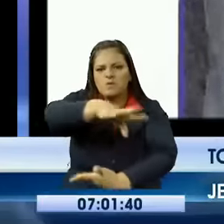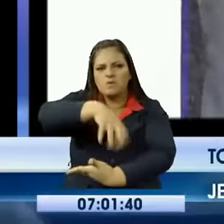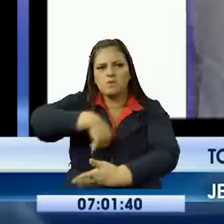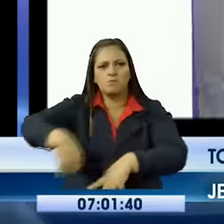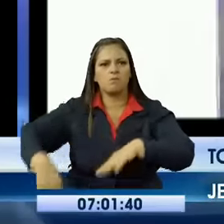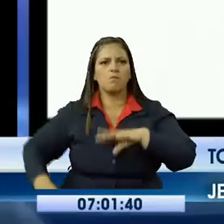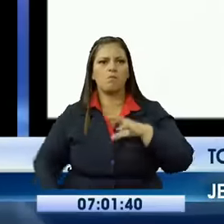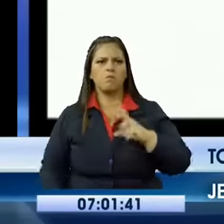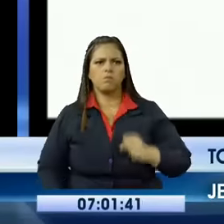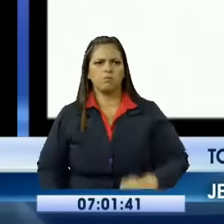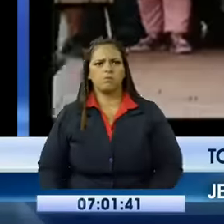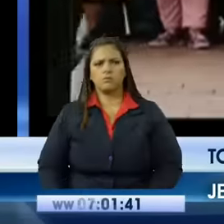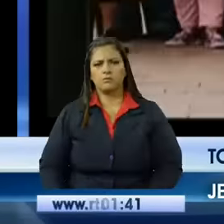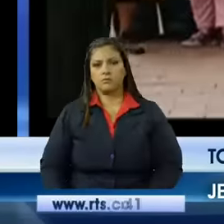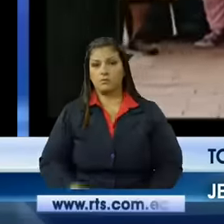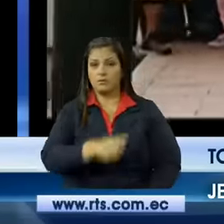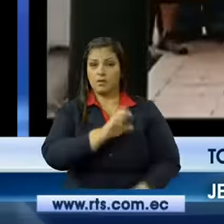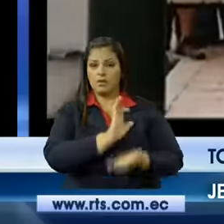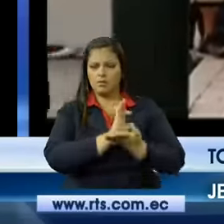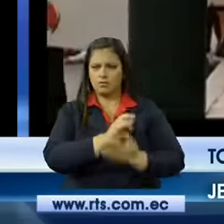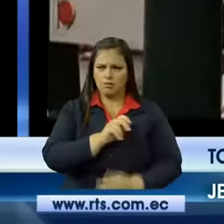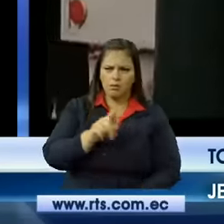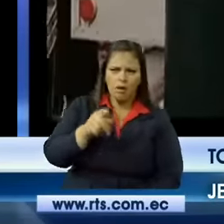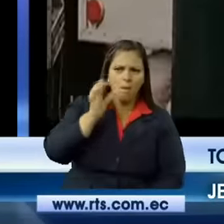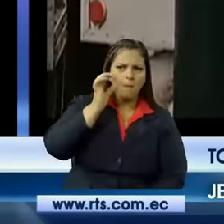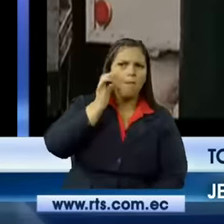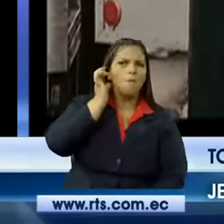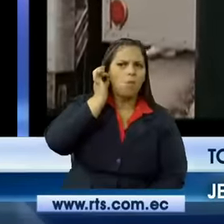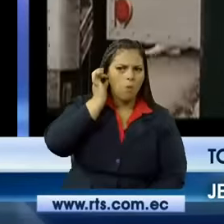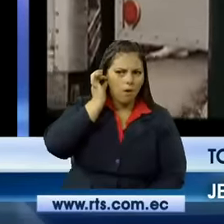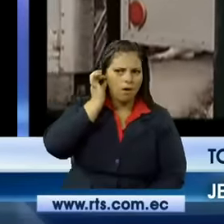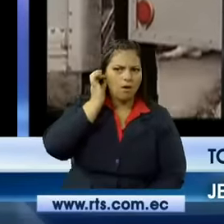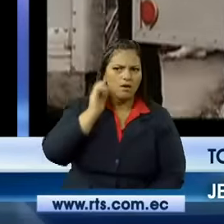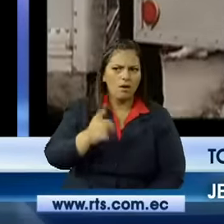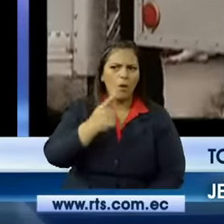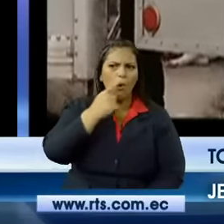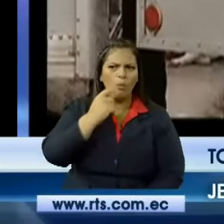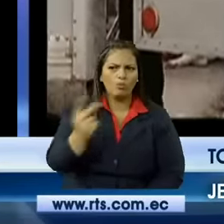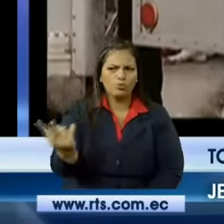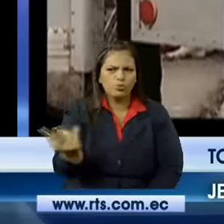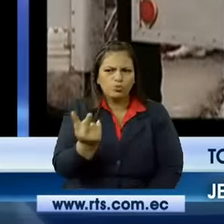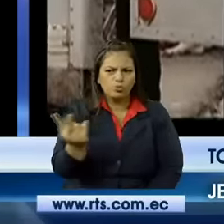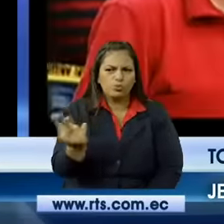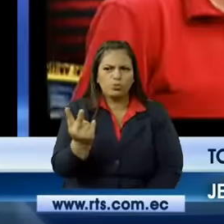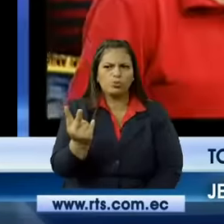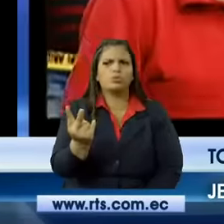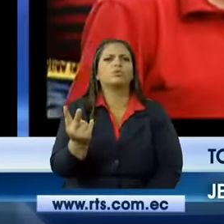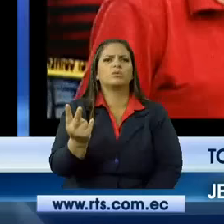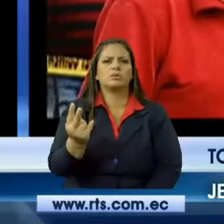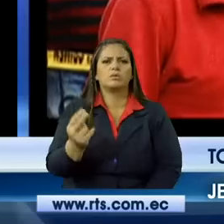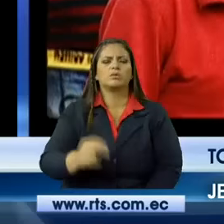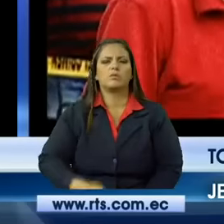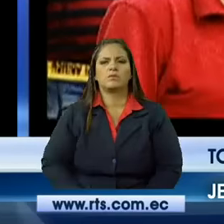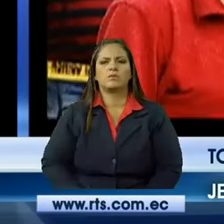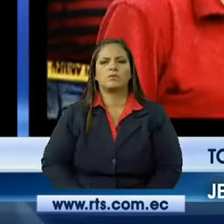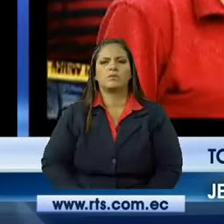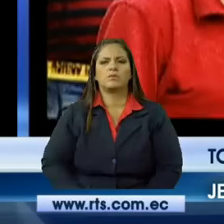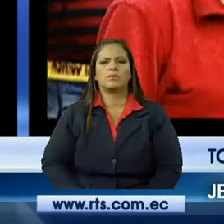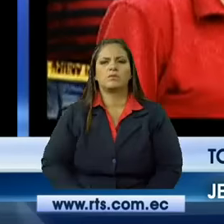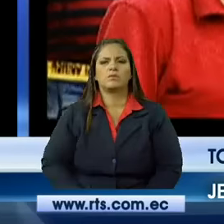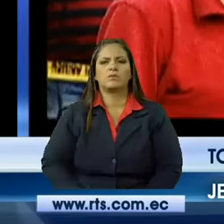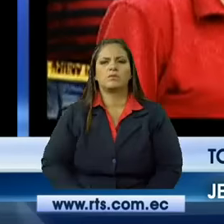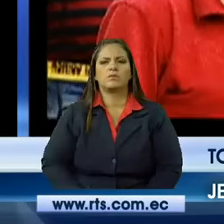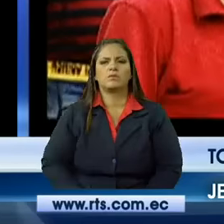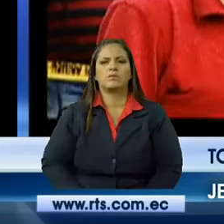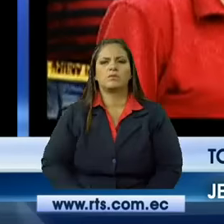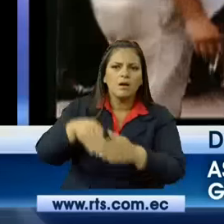mujer. Posterior se había acercado un sujeto de sexo masculino y salieron del lugar. Hay